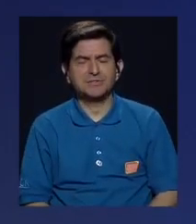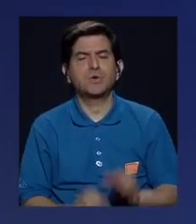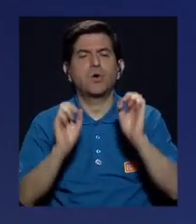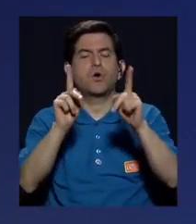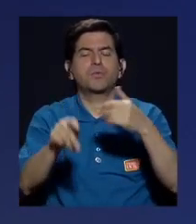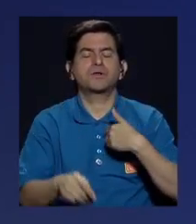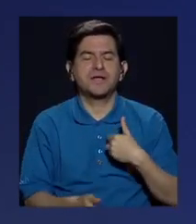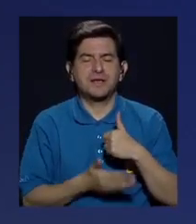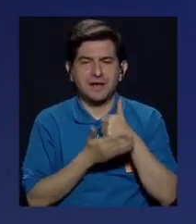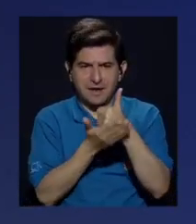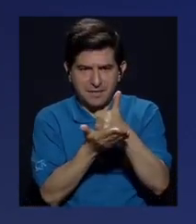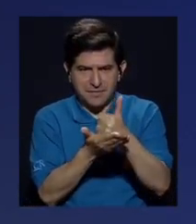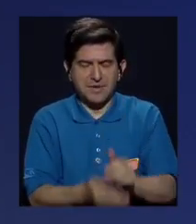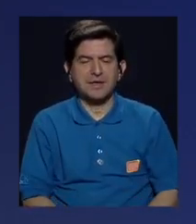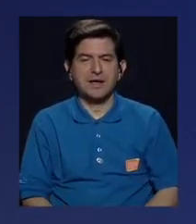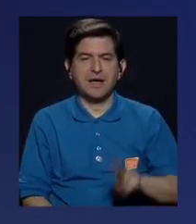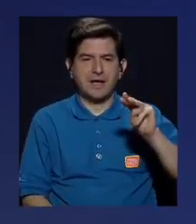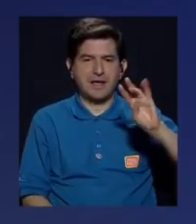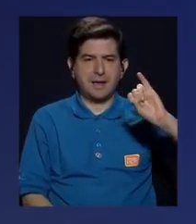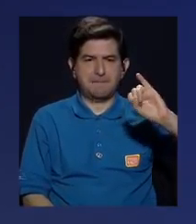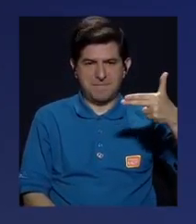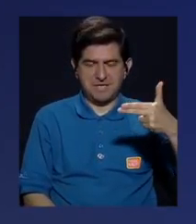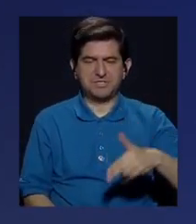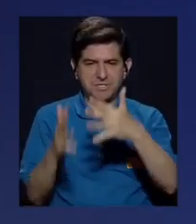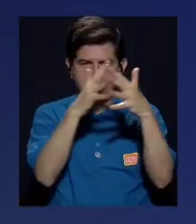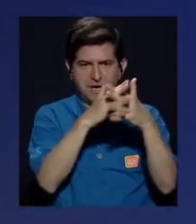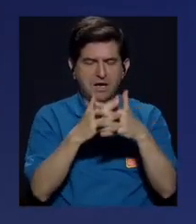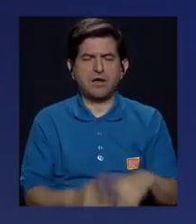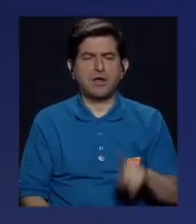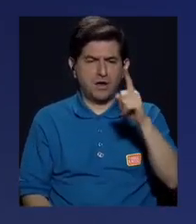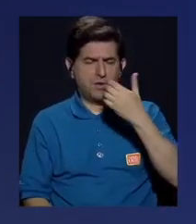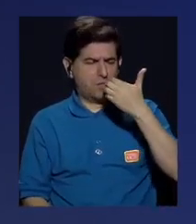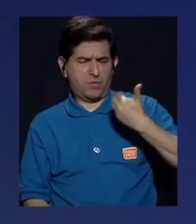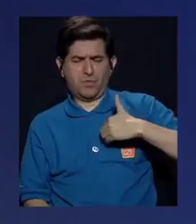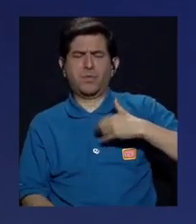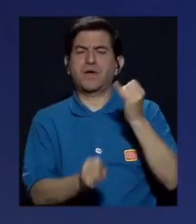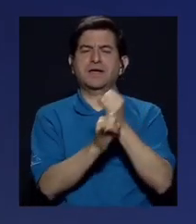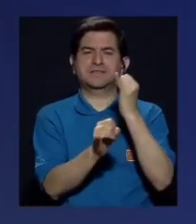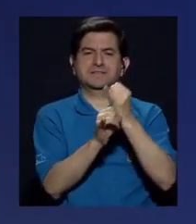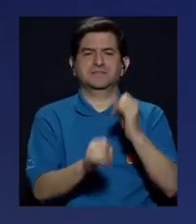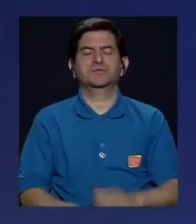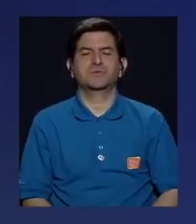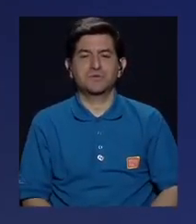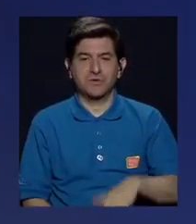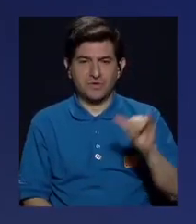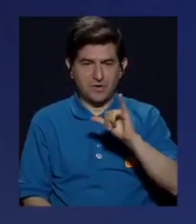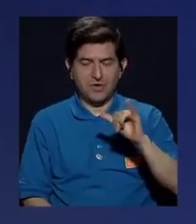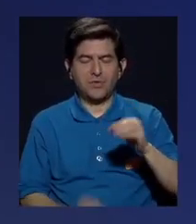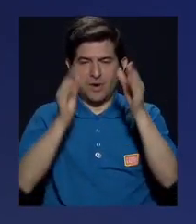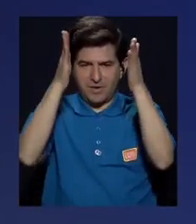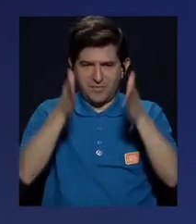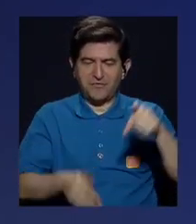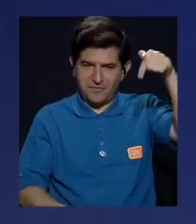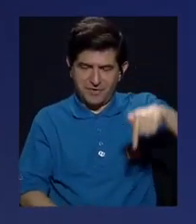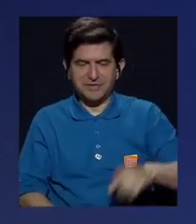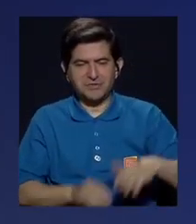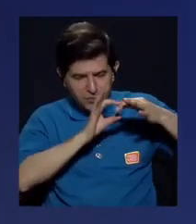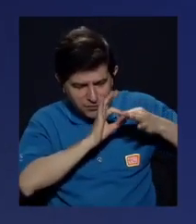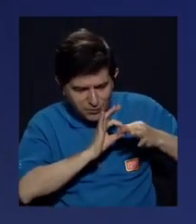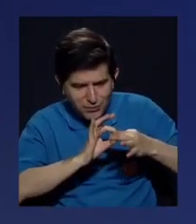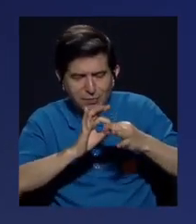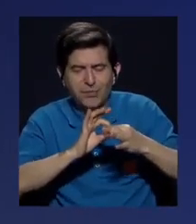obtener una beca en Michigan, Estados Unidos, en un muy prestigioso instituto. Y estamos también con su profesor, quien la ha llevado de la